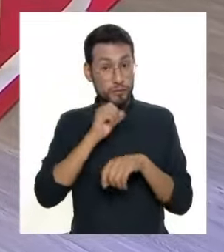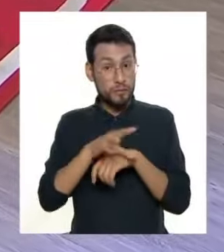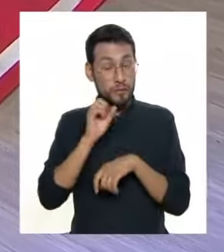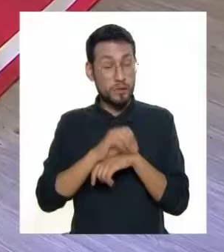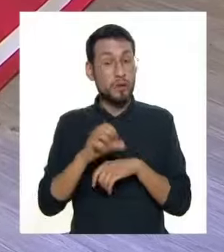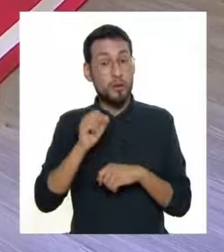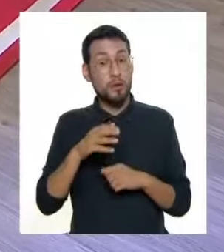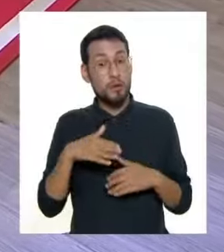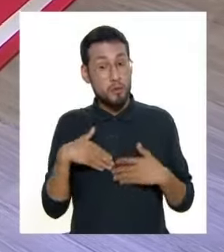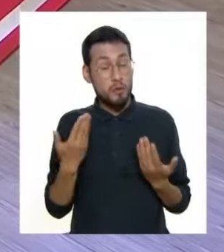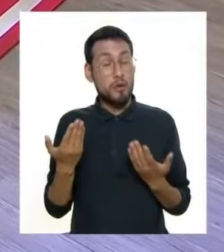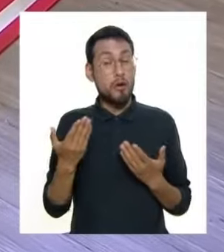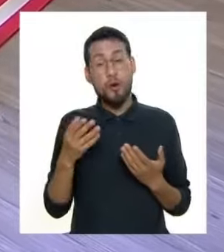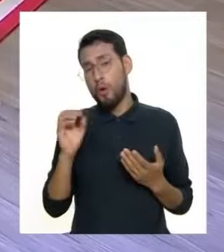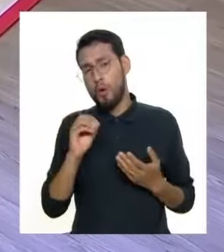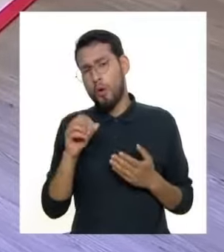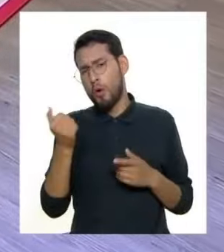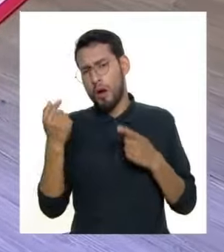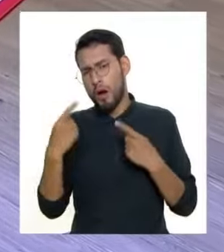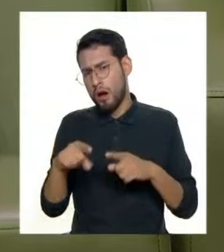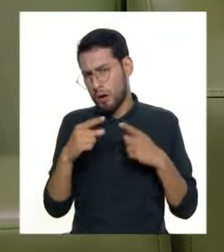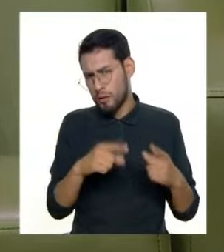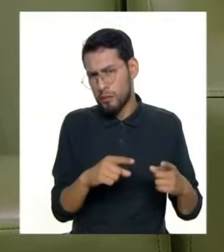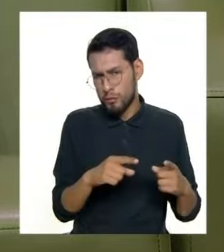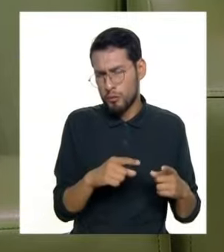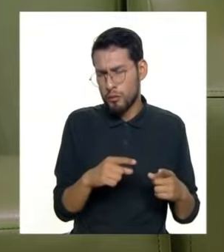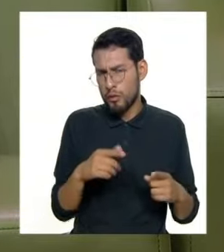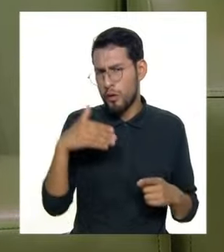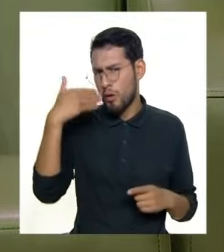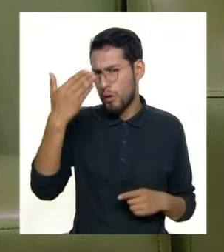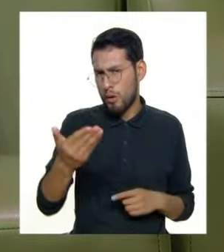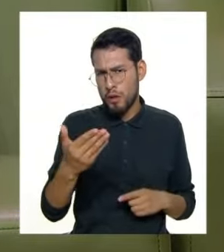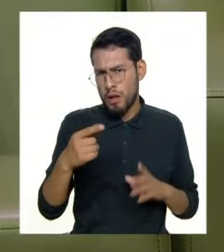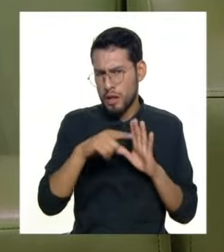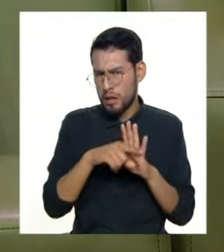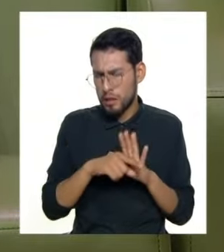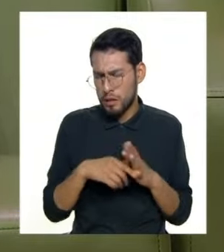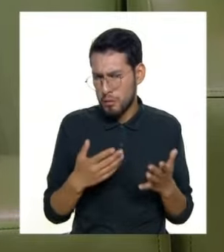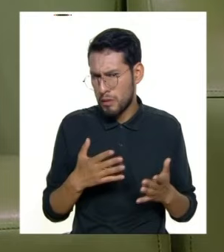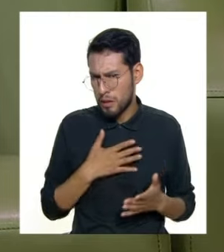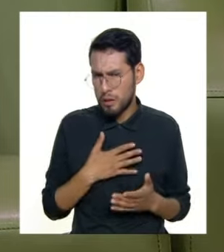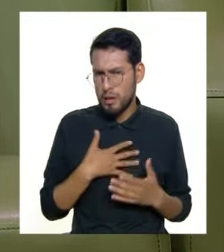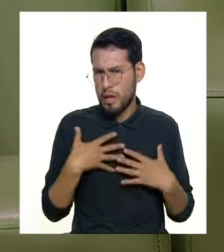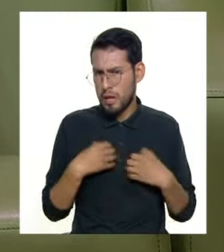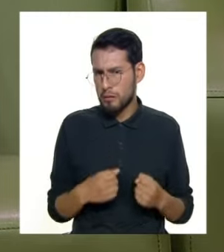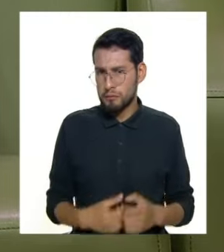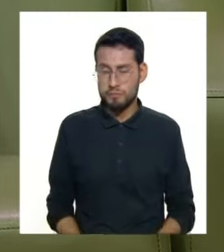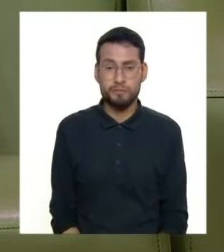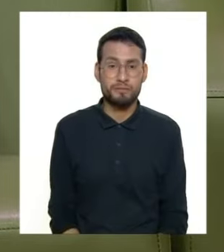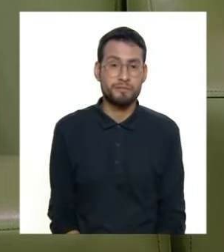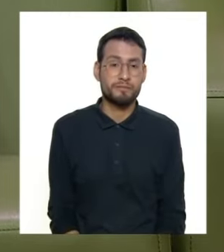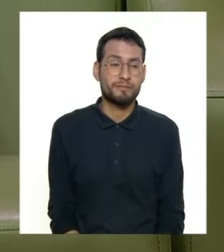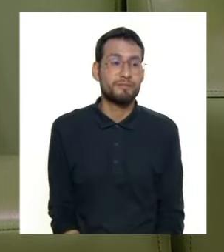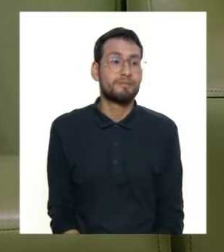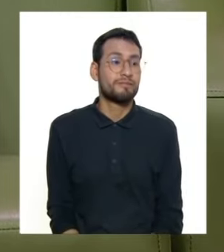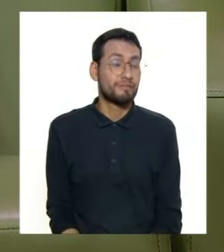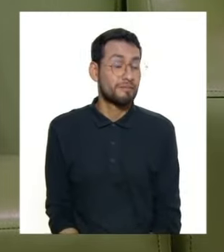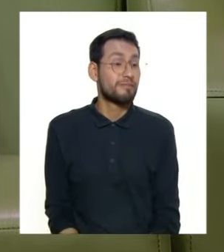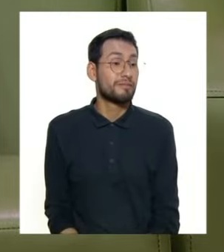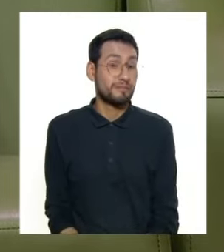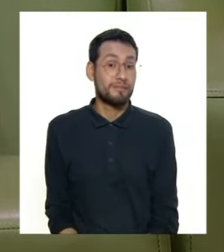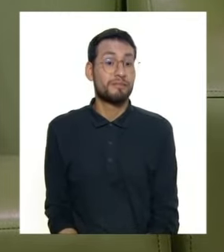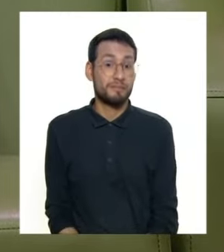edad o tiene alguna consecuencia negativa para mi salud. Claro, es una buena